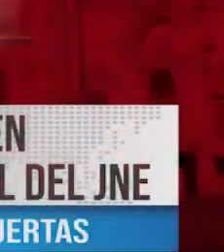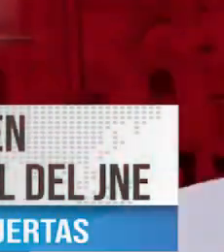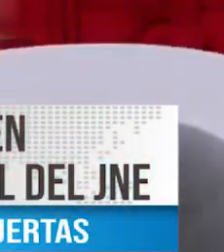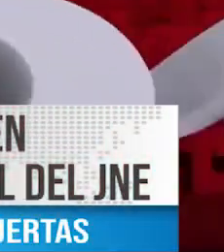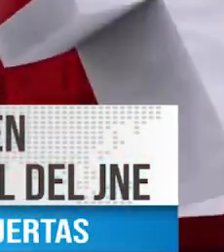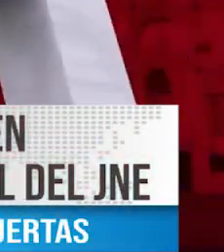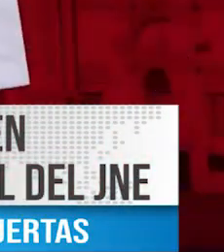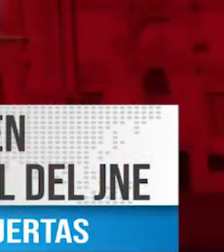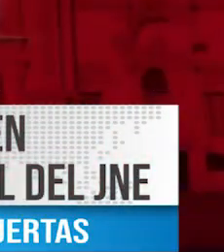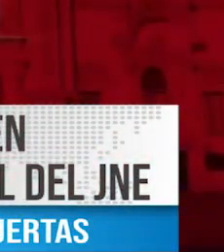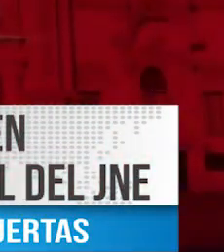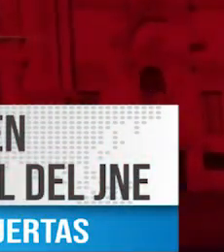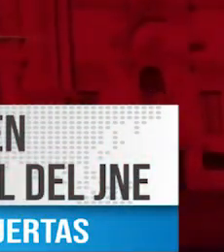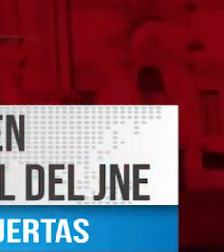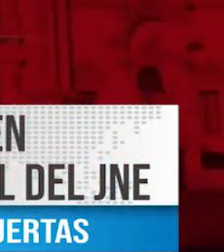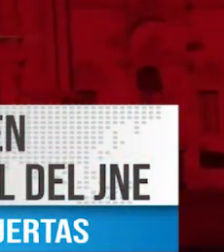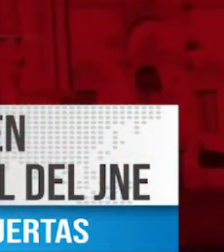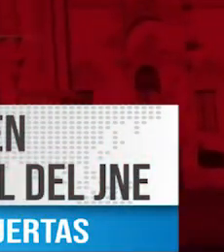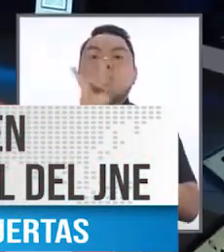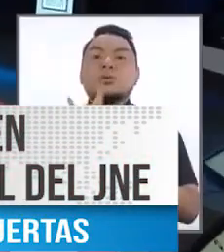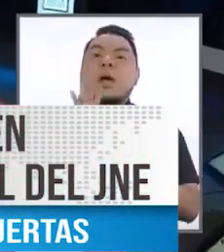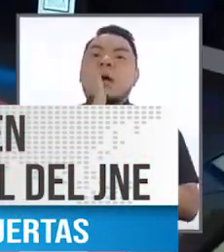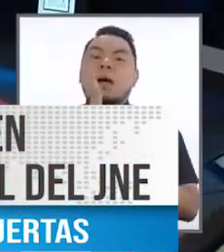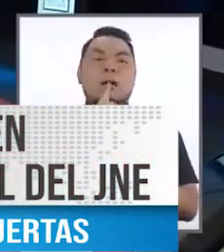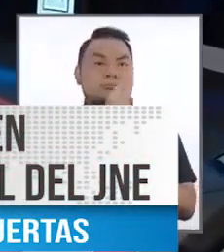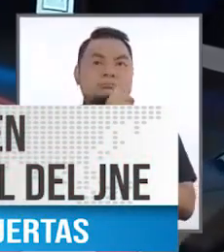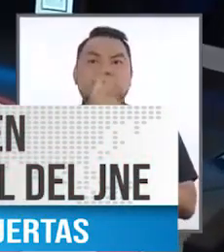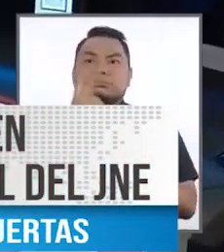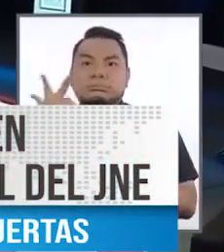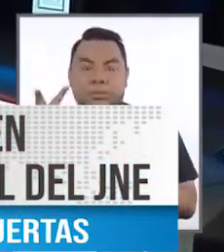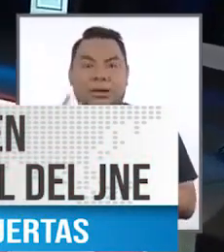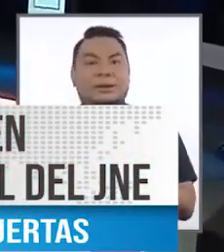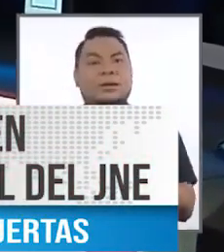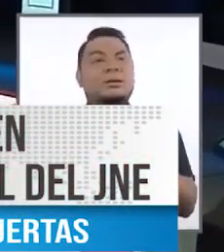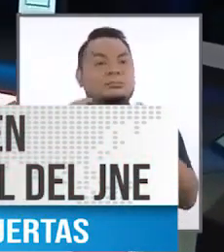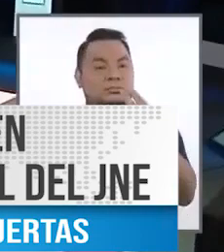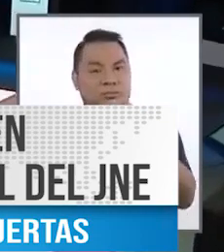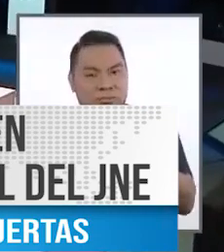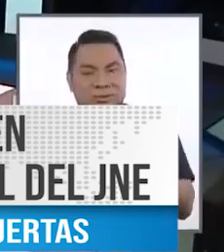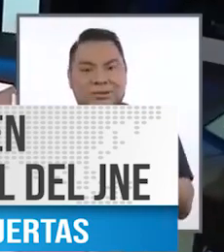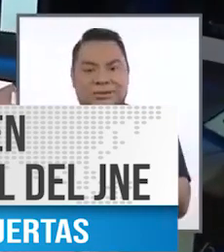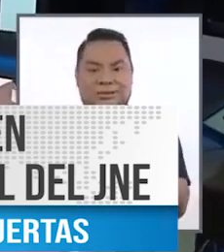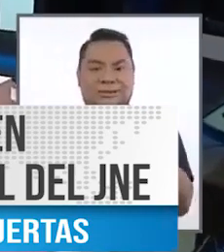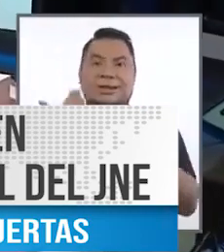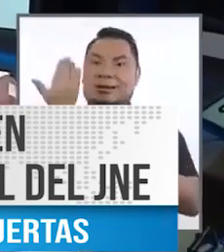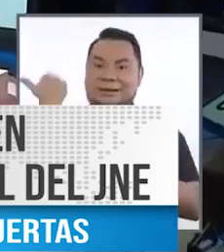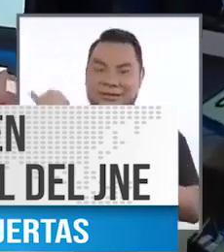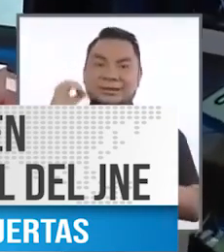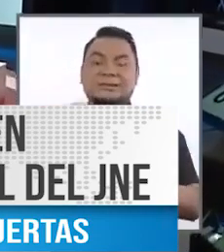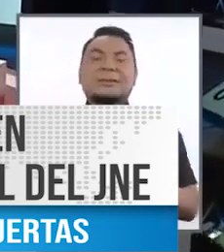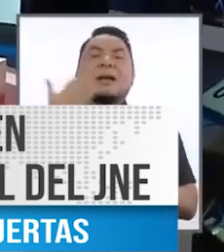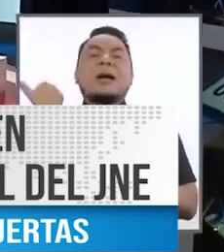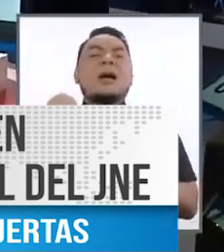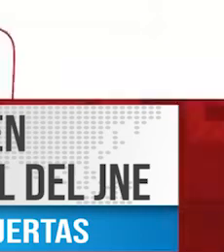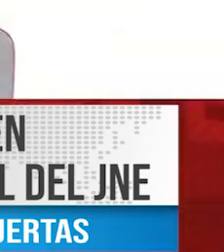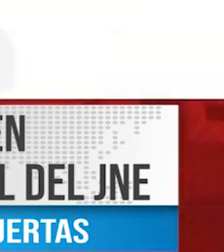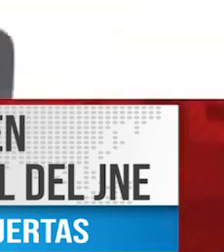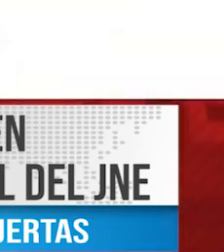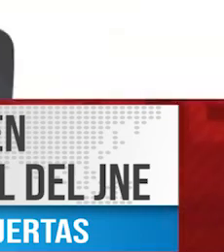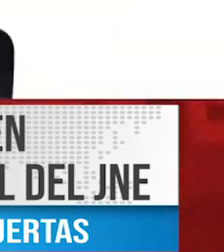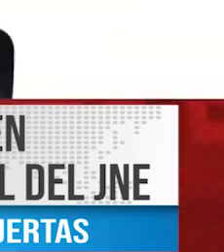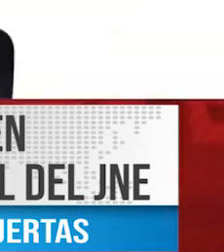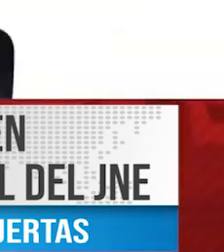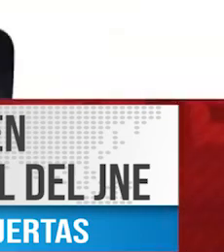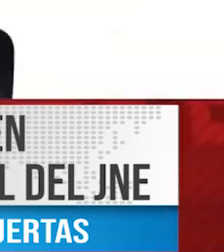La tercera y última jornada del debate presidencial, organizado por el Jurado Nacional de Elecciones, reunió a los candidatos